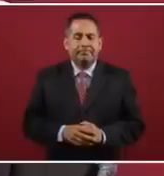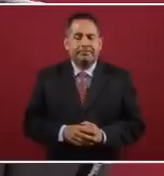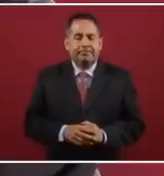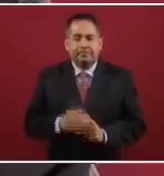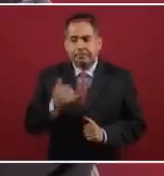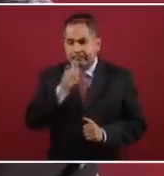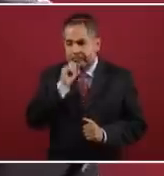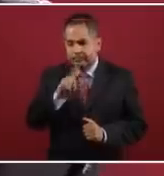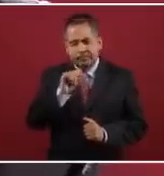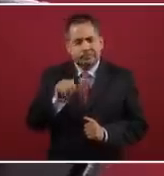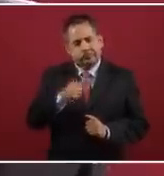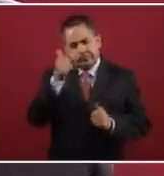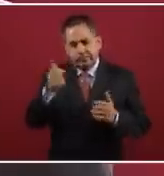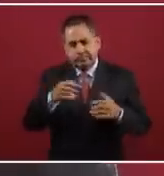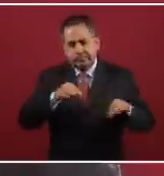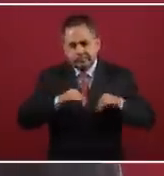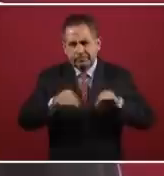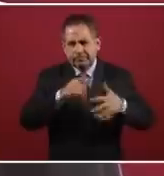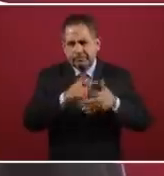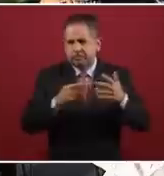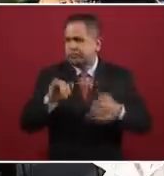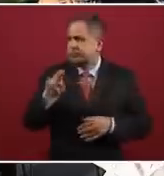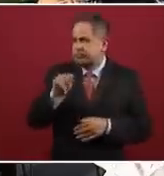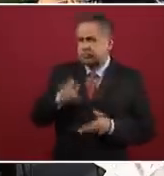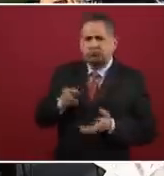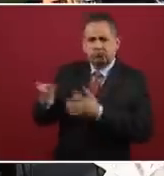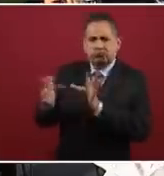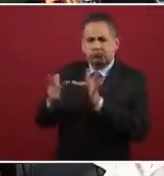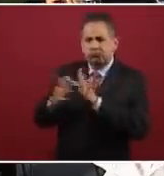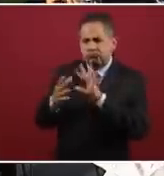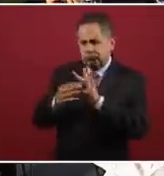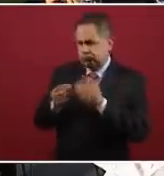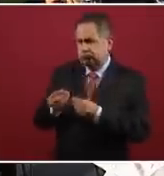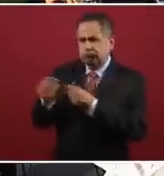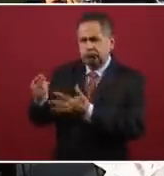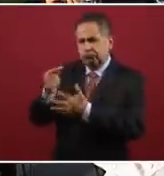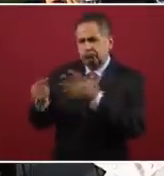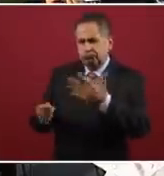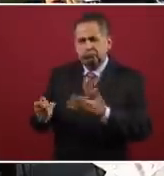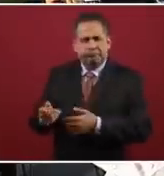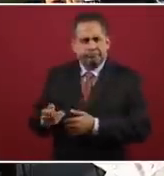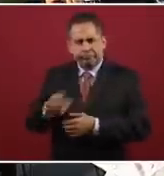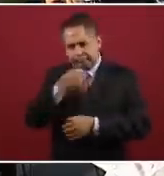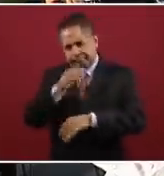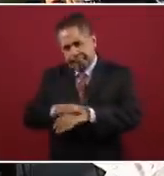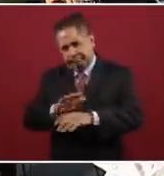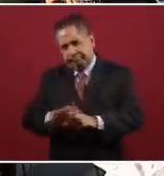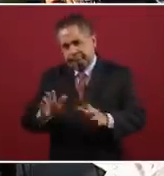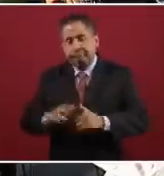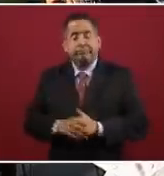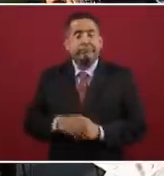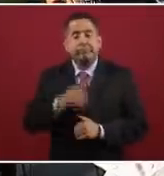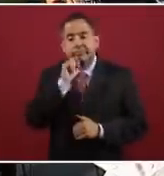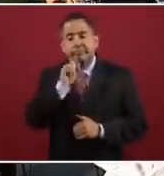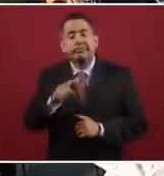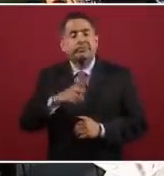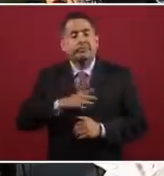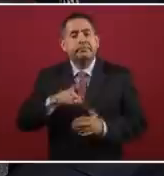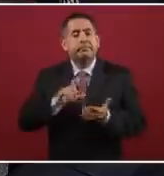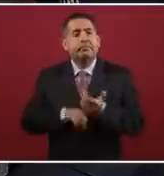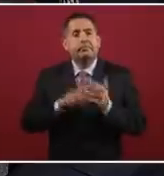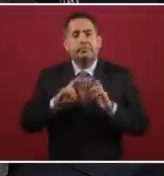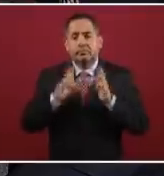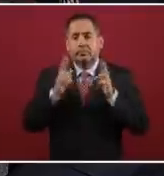Y tengo otras actividades. Jesús les da a conocer. Tengo